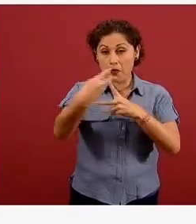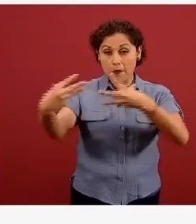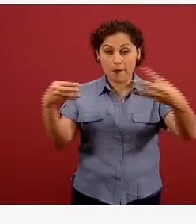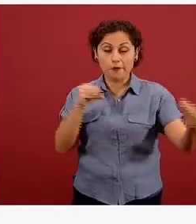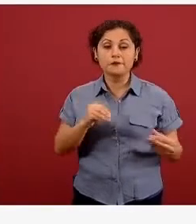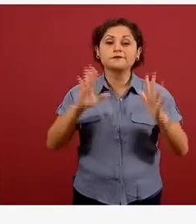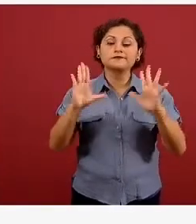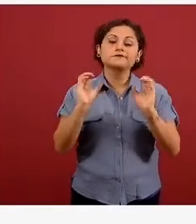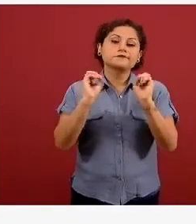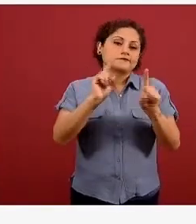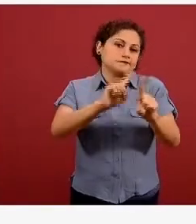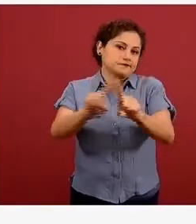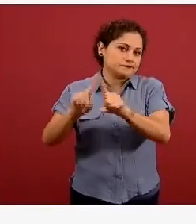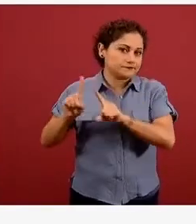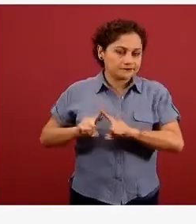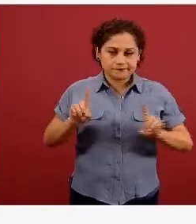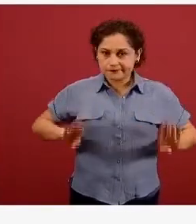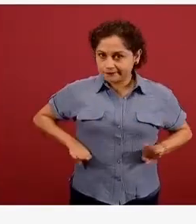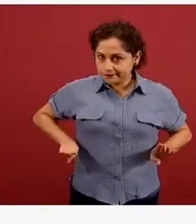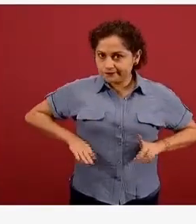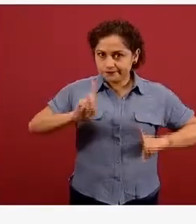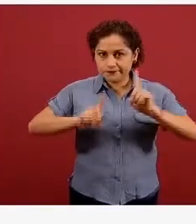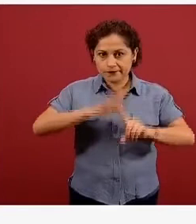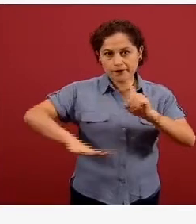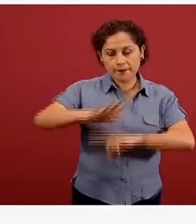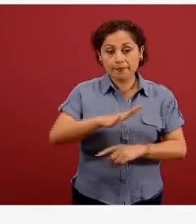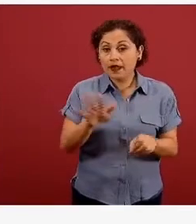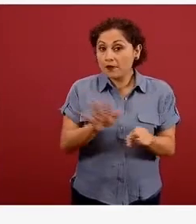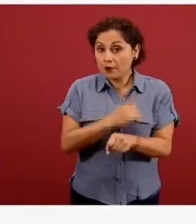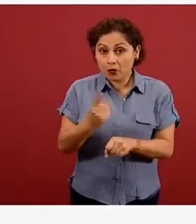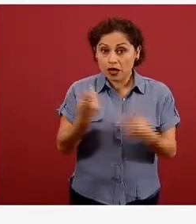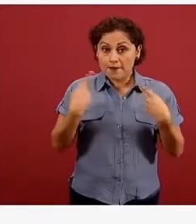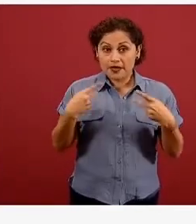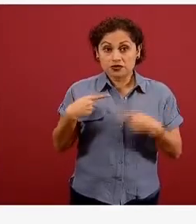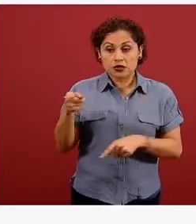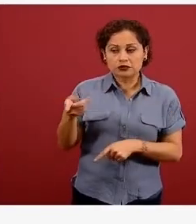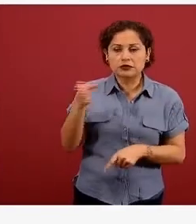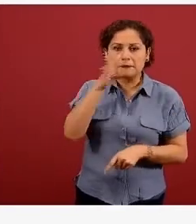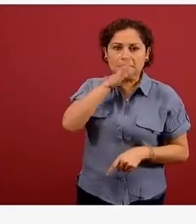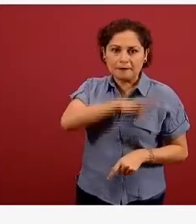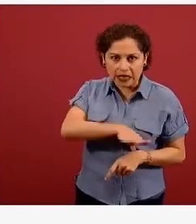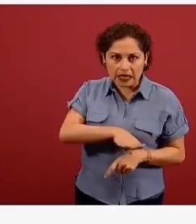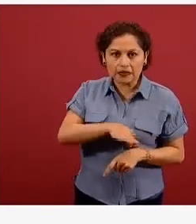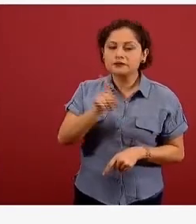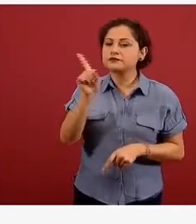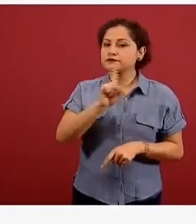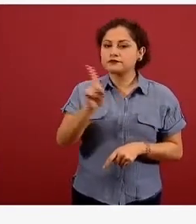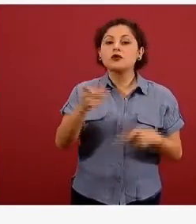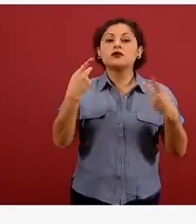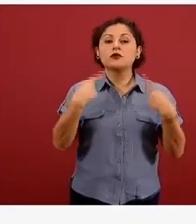quiere decir un acto de negligencia o mala práctica, simplemente la proporción de personas que llegan